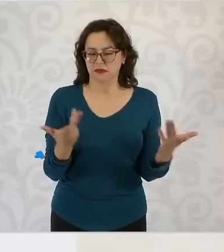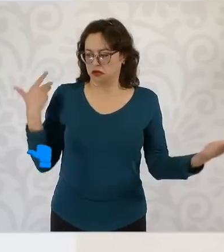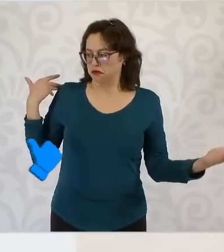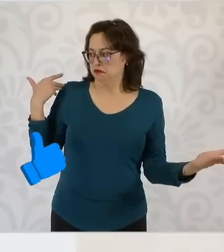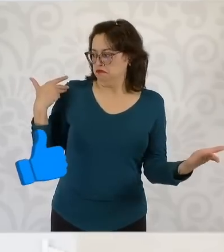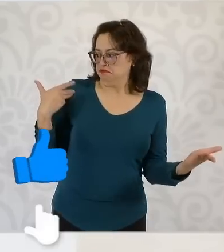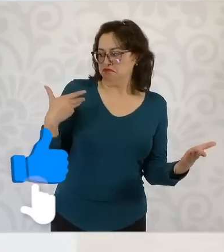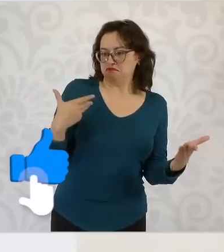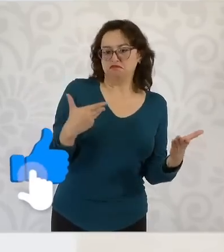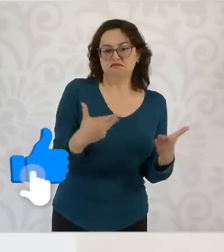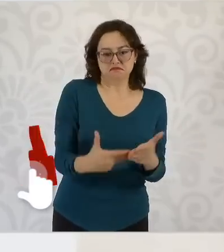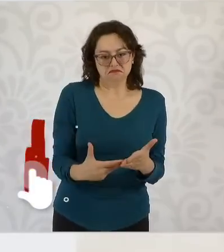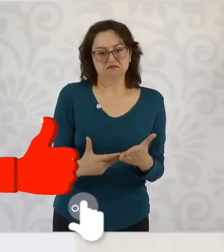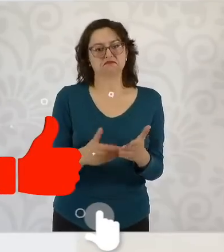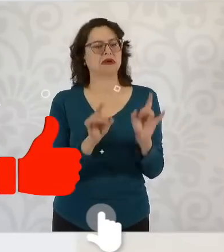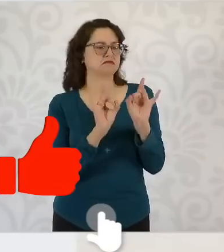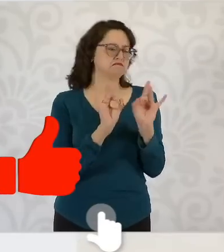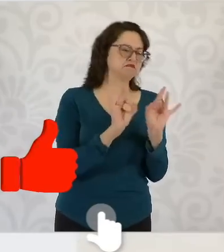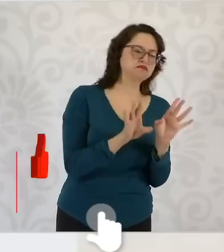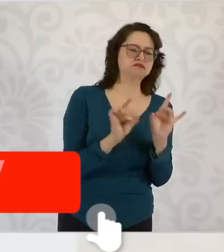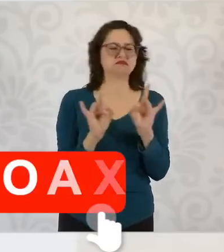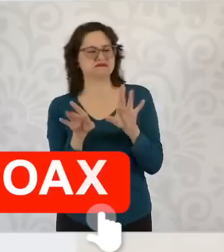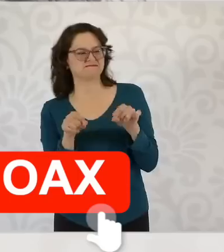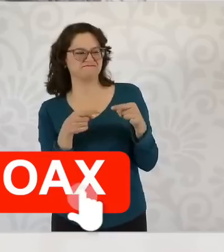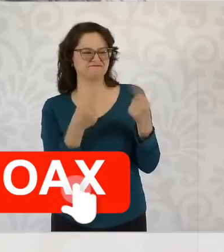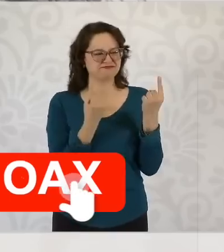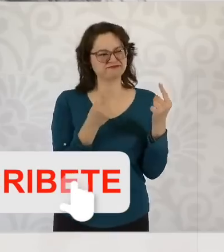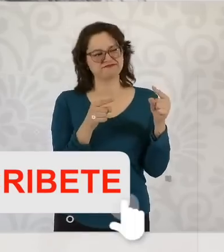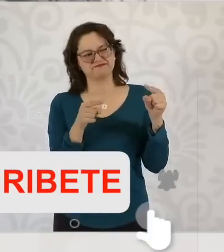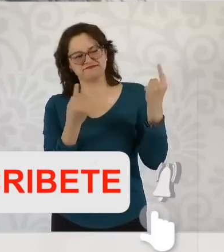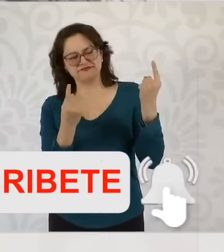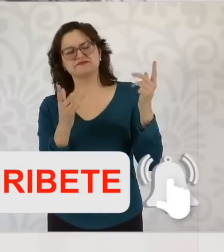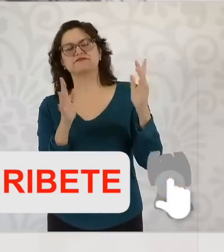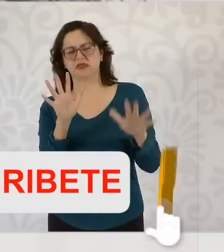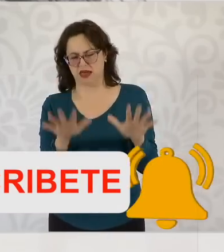periodo, con sus momentos en donde a lo mejor no estamos tan de acuerdo,